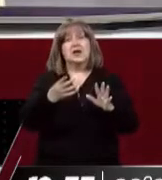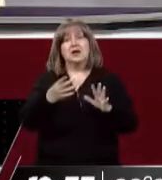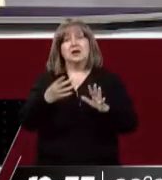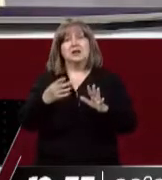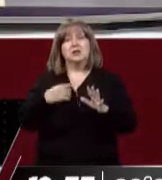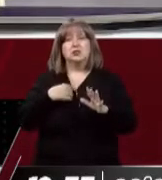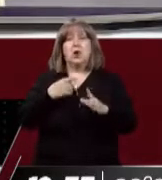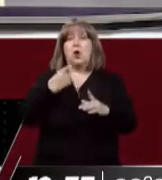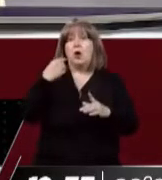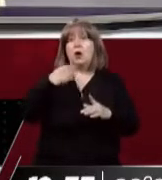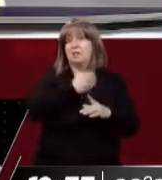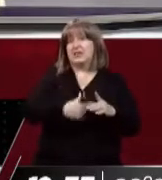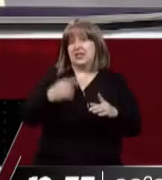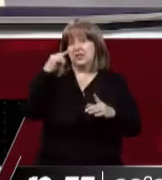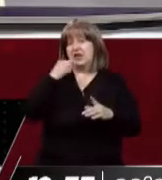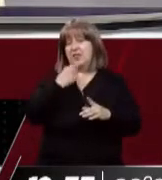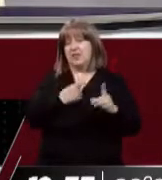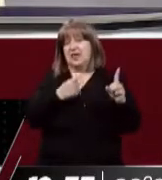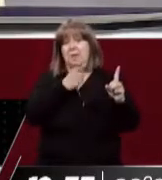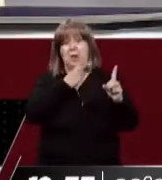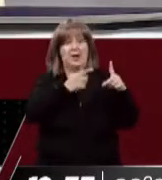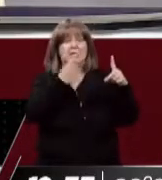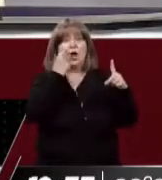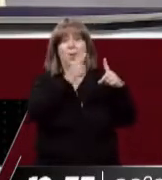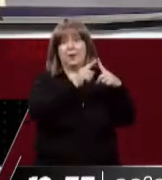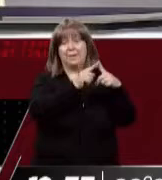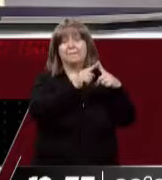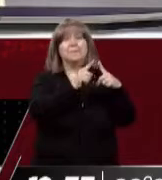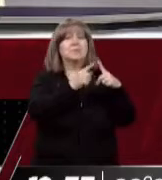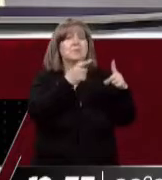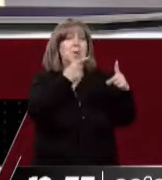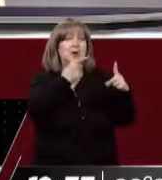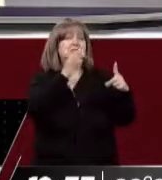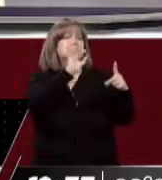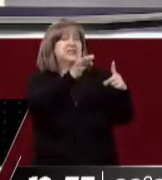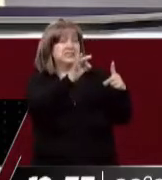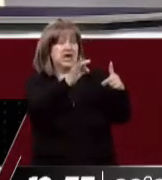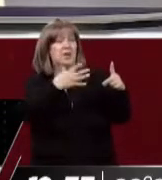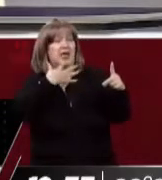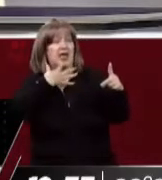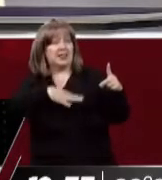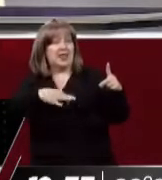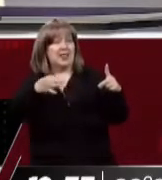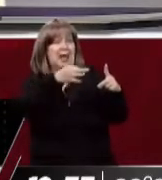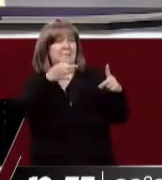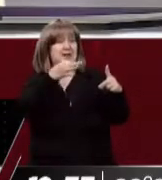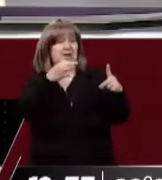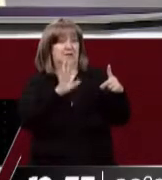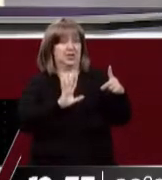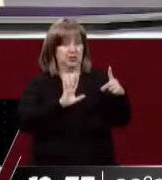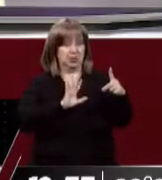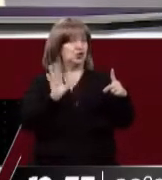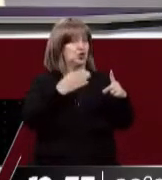sea un loquito no creo que sea un marciano textualmente así lo decía el presidente sino alguien que comprende exactamente lo que hizo y lo que hacía